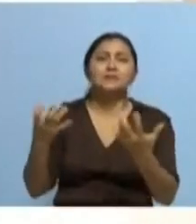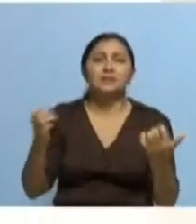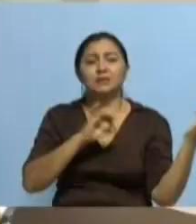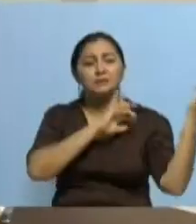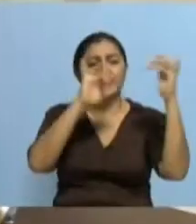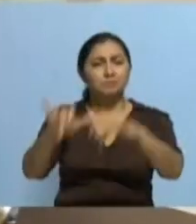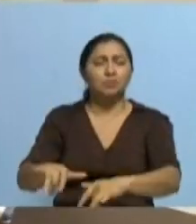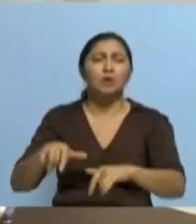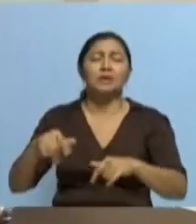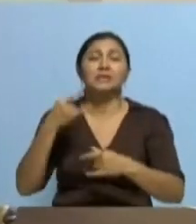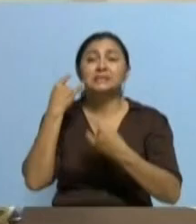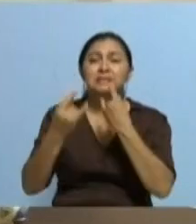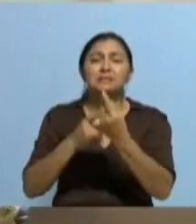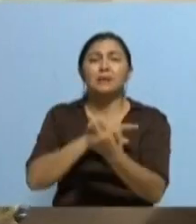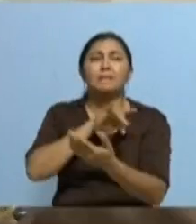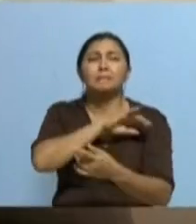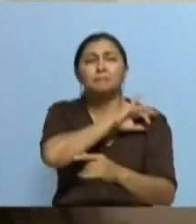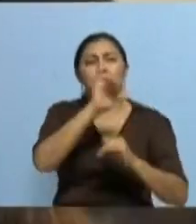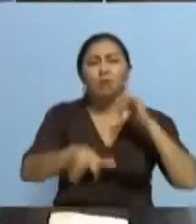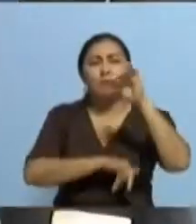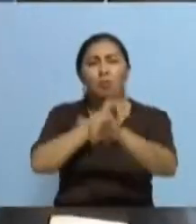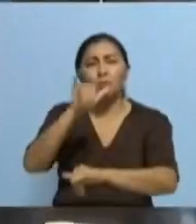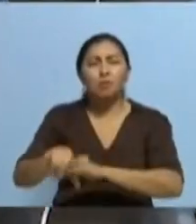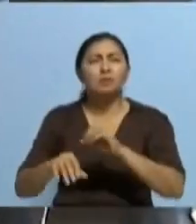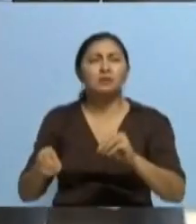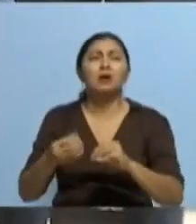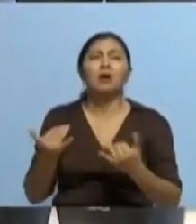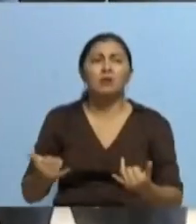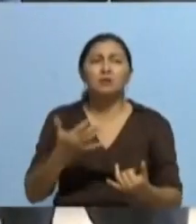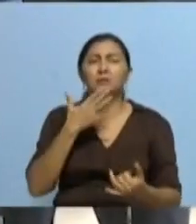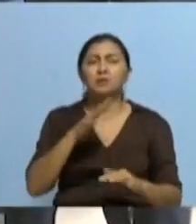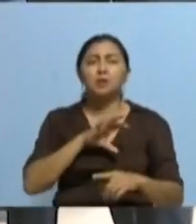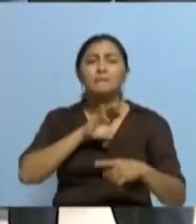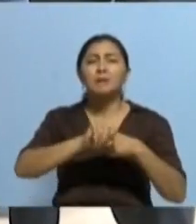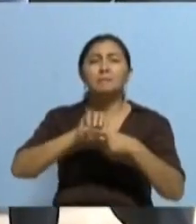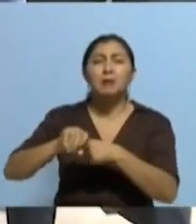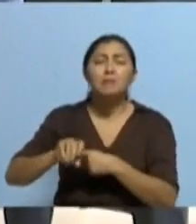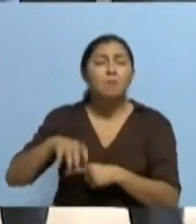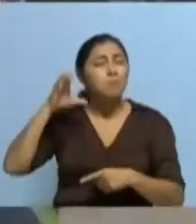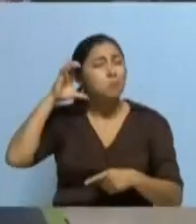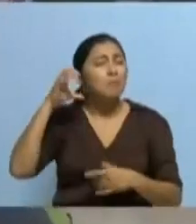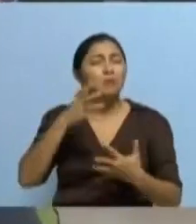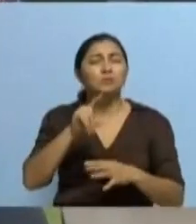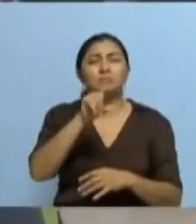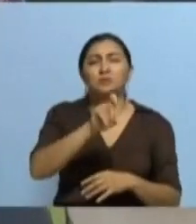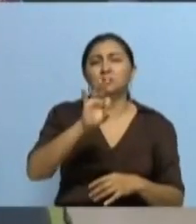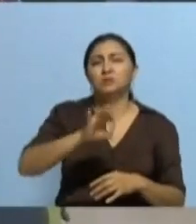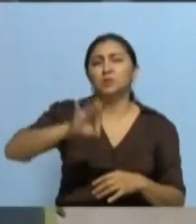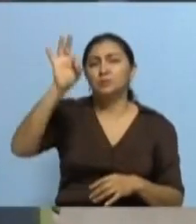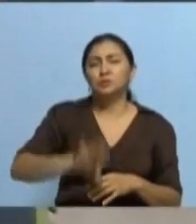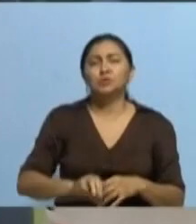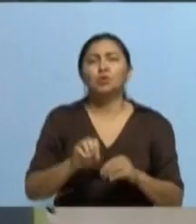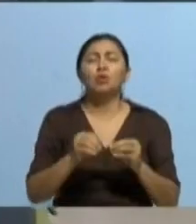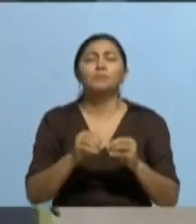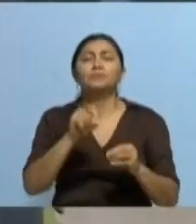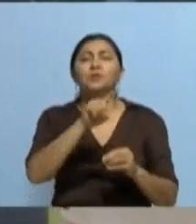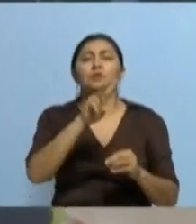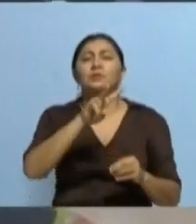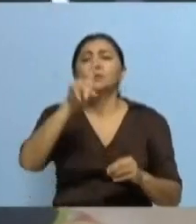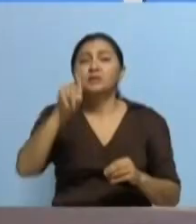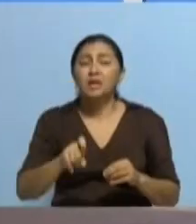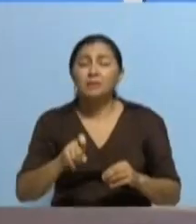fiesta. Específicamente reflejan un comportamiento con un crecimiento de las reservas activas entre el 63% y el